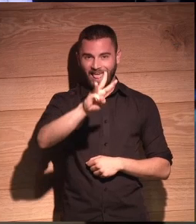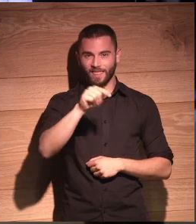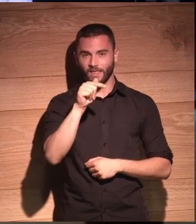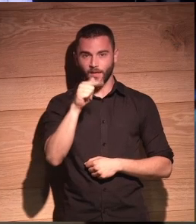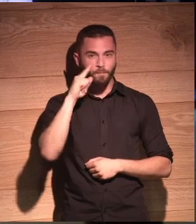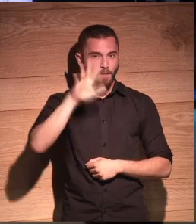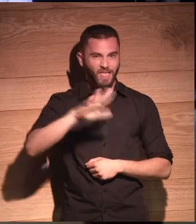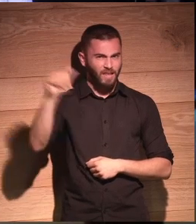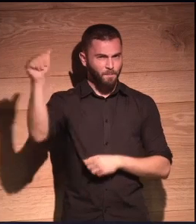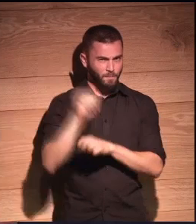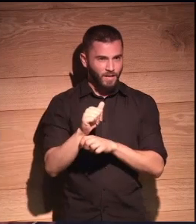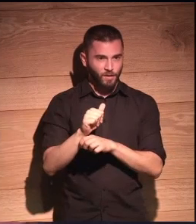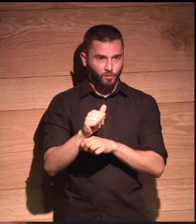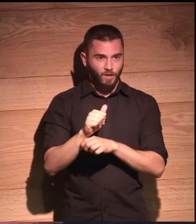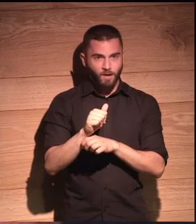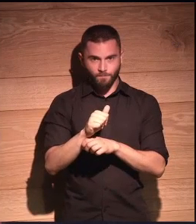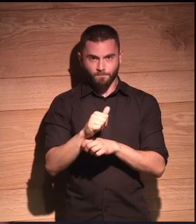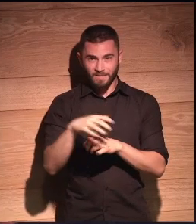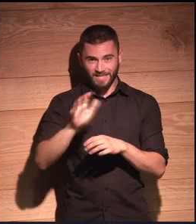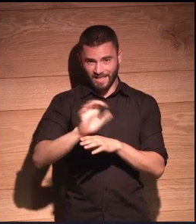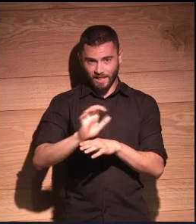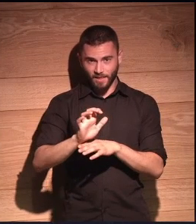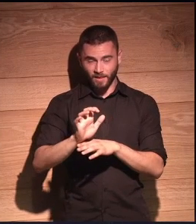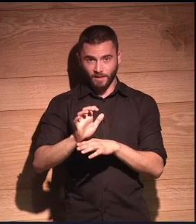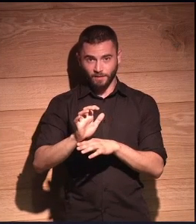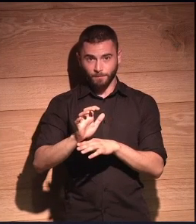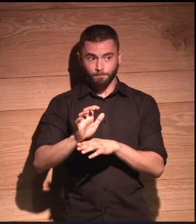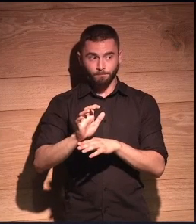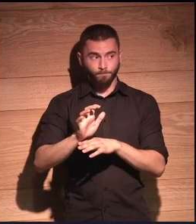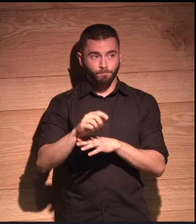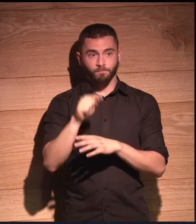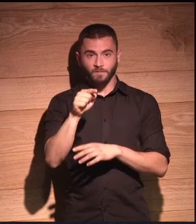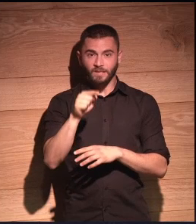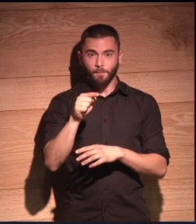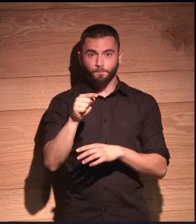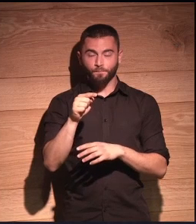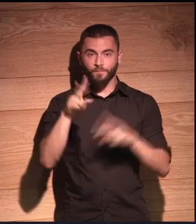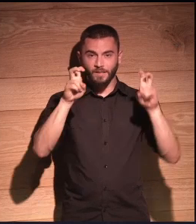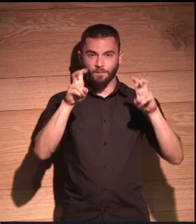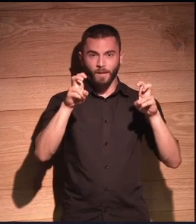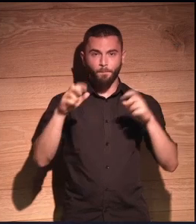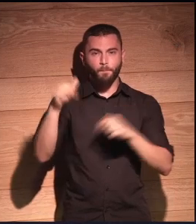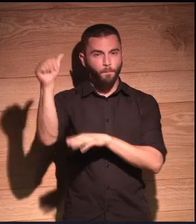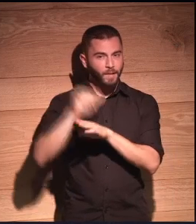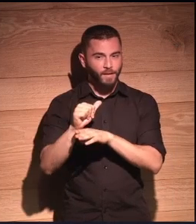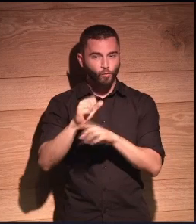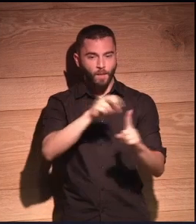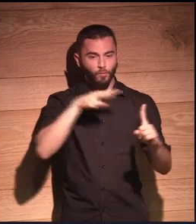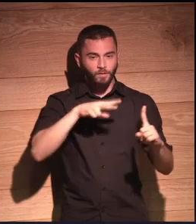lado del cine, y me gustaría que me desarrollarais un poquito más por qué os parece una película, pues desde el punto de